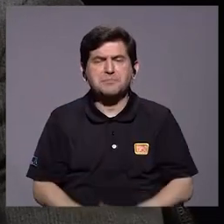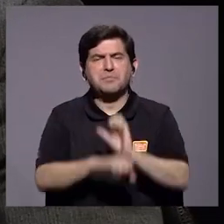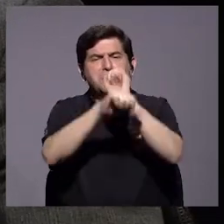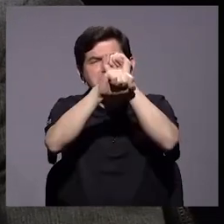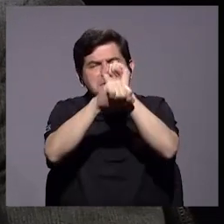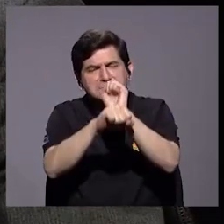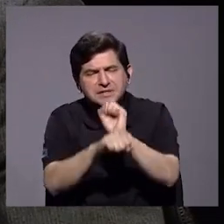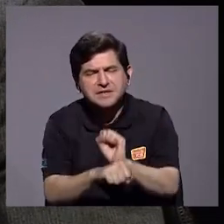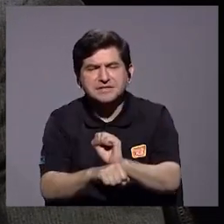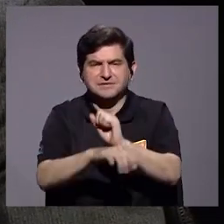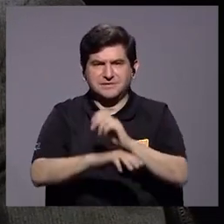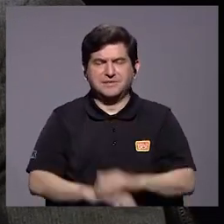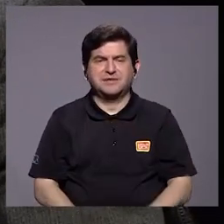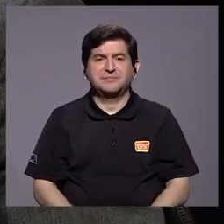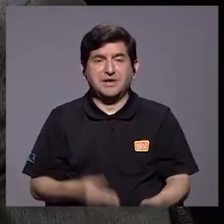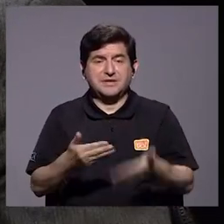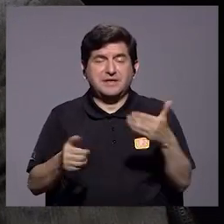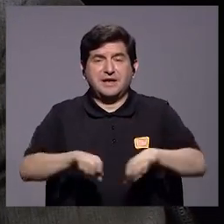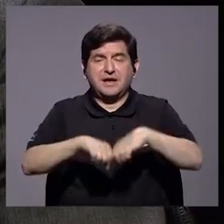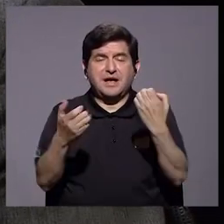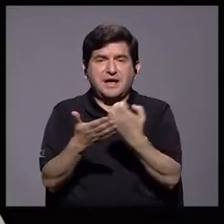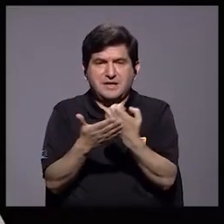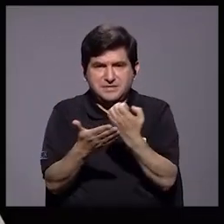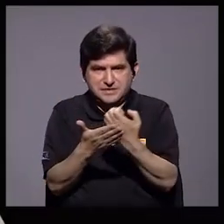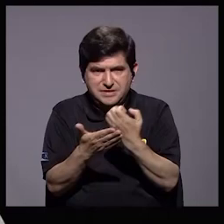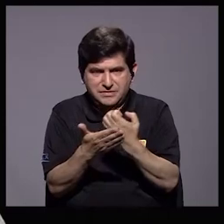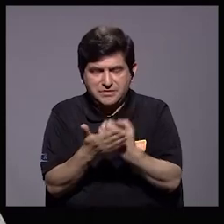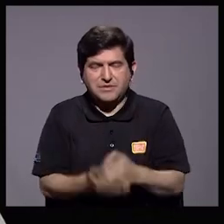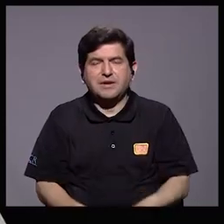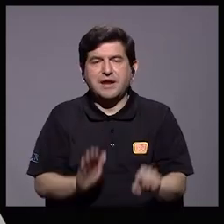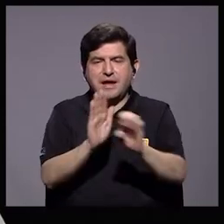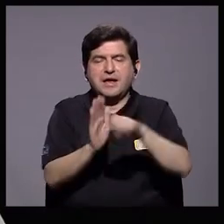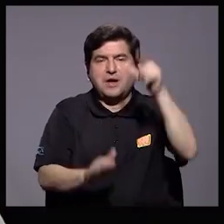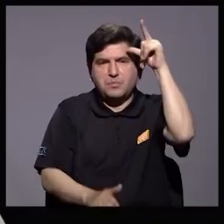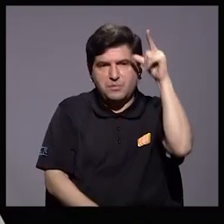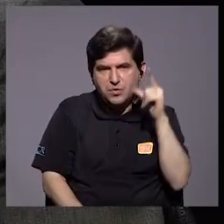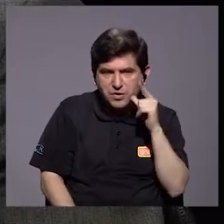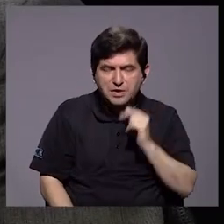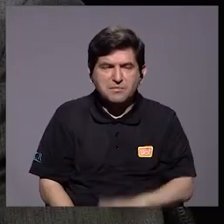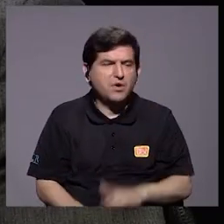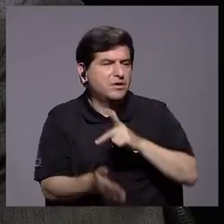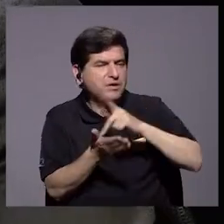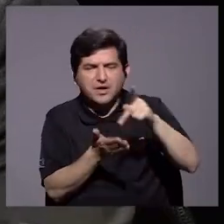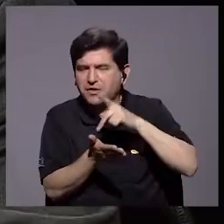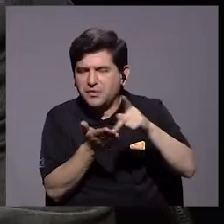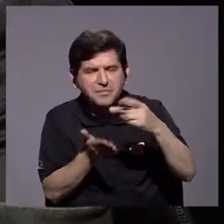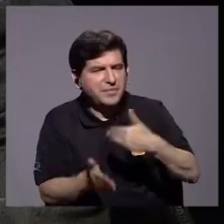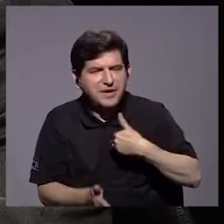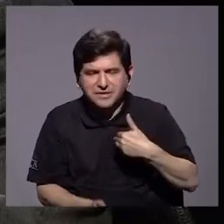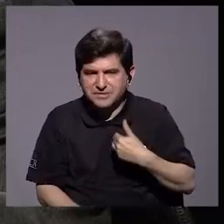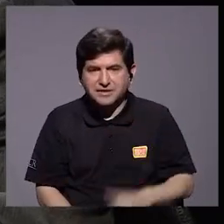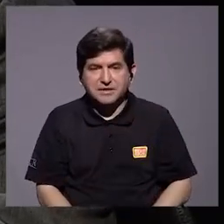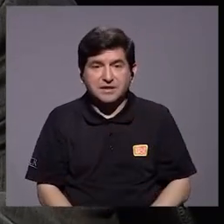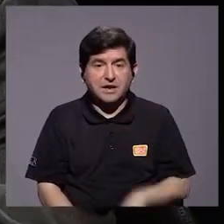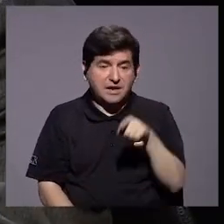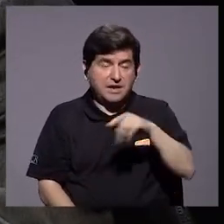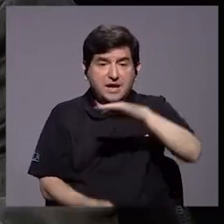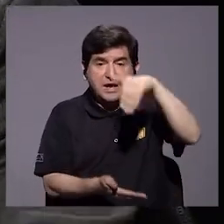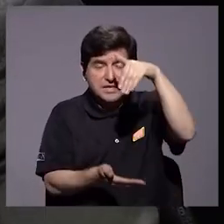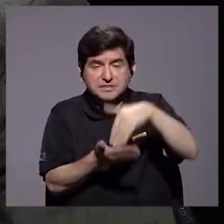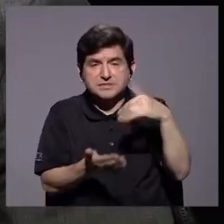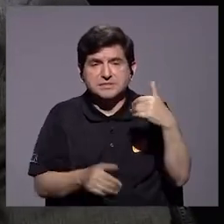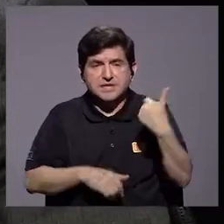estado casi en aquí ahora como como propio jugador con limón sí que no se les paga y todo lo demás es difícil al centro de una disputa entre